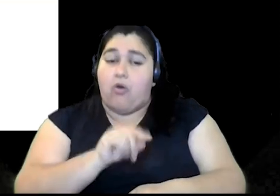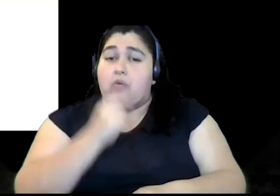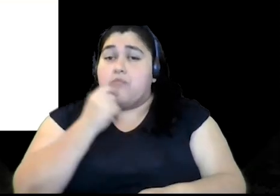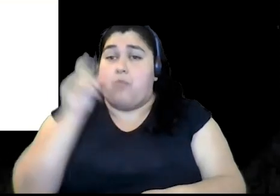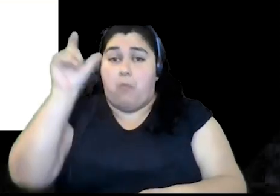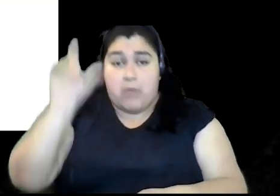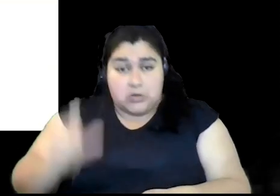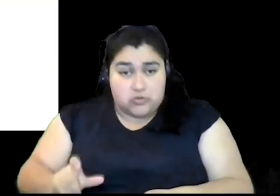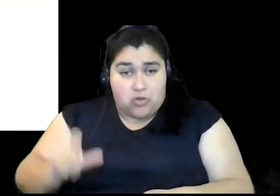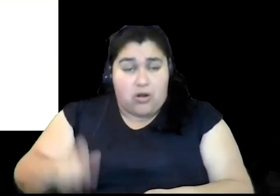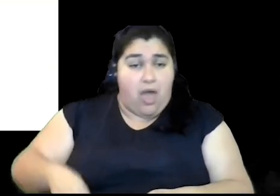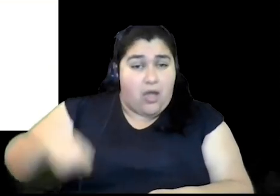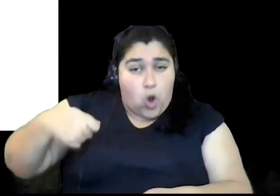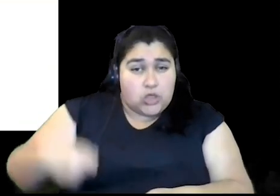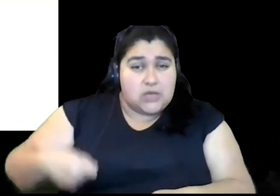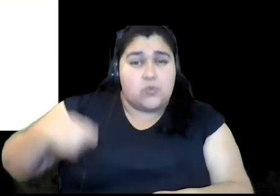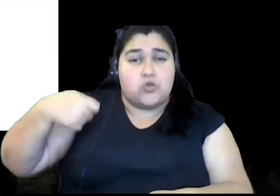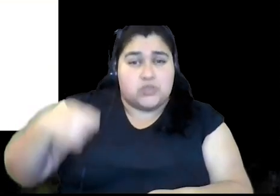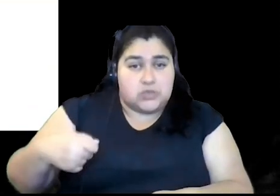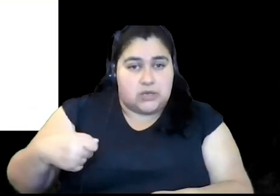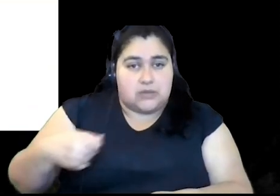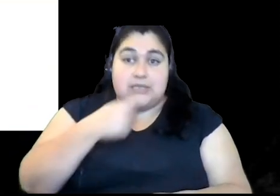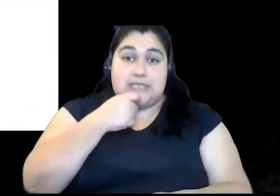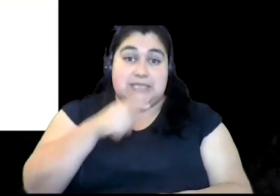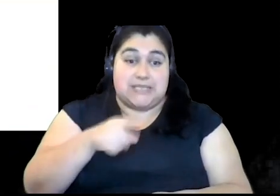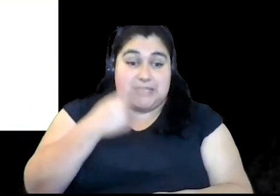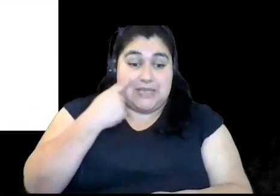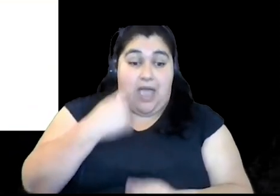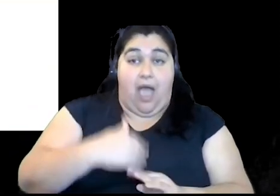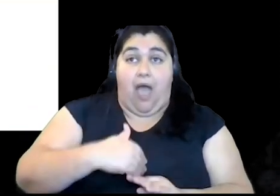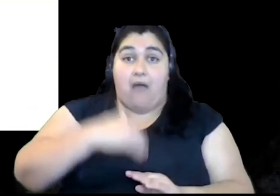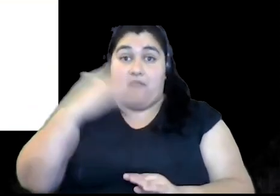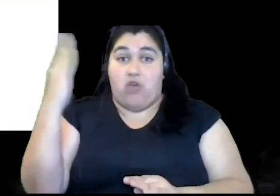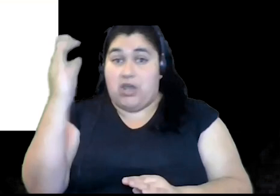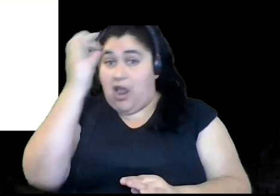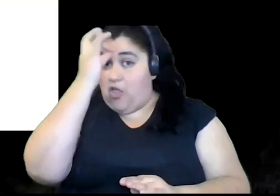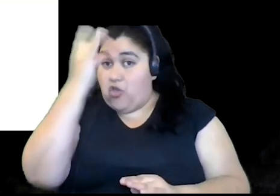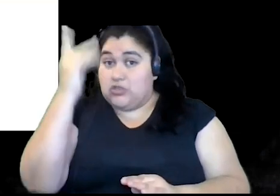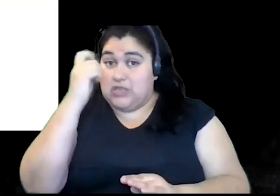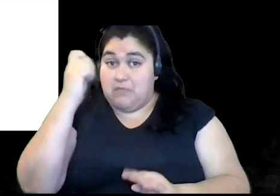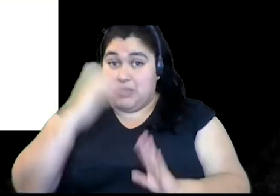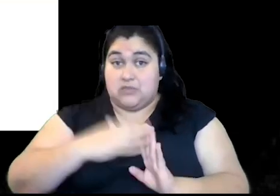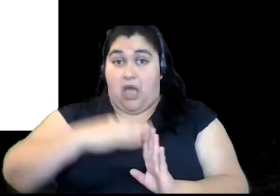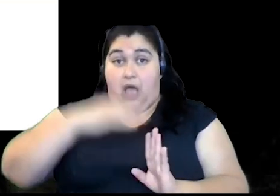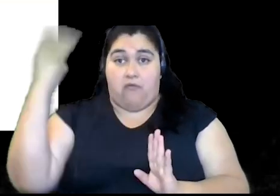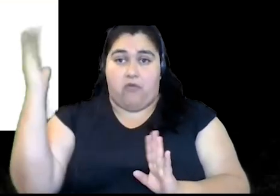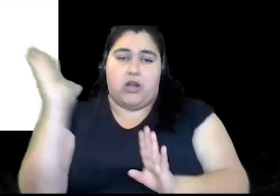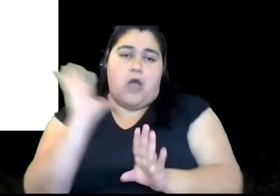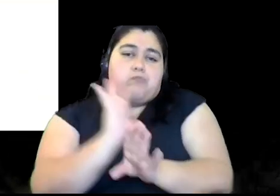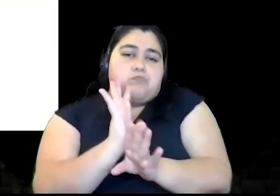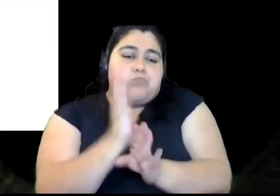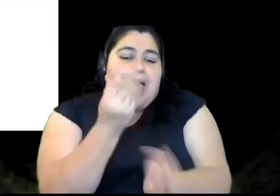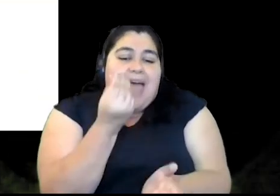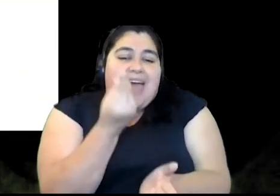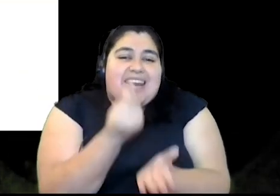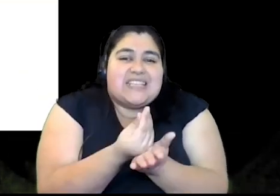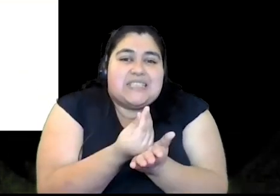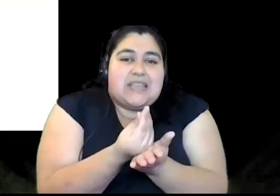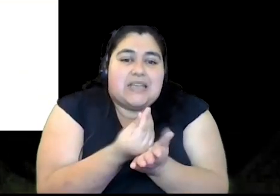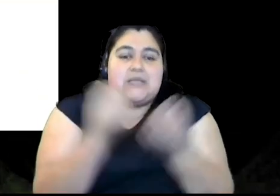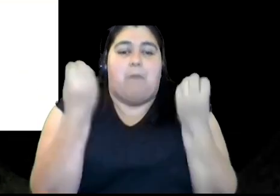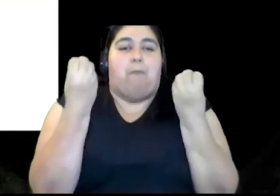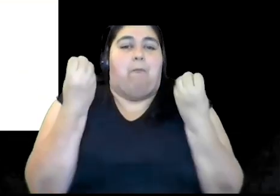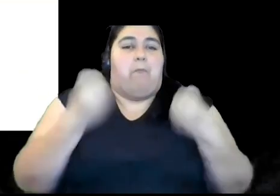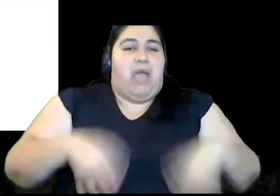que cree que cuando ha estado en el exterior más de 12 meses, perdió residencia. Y no es